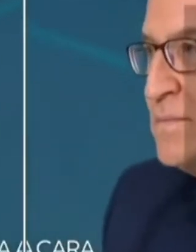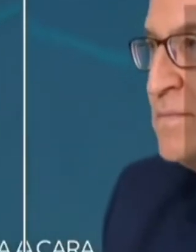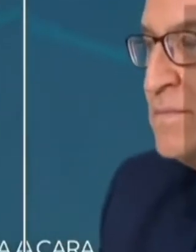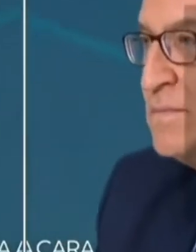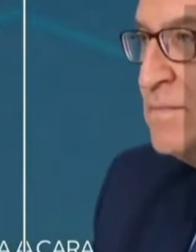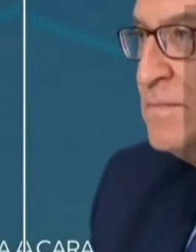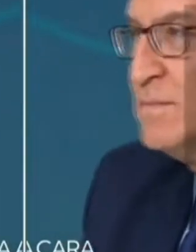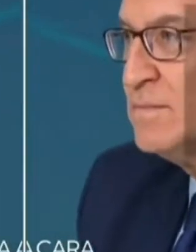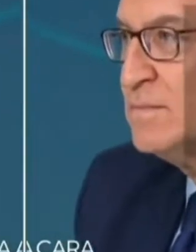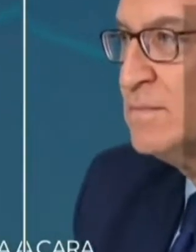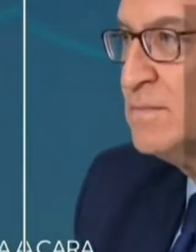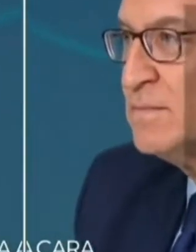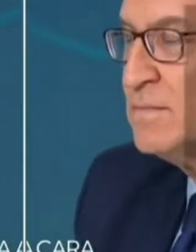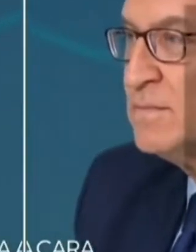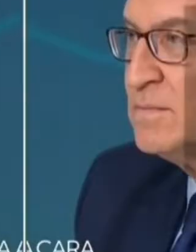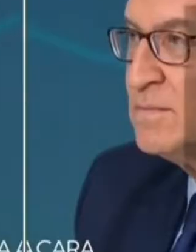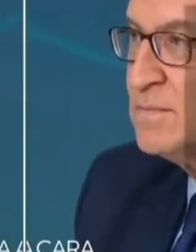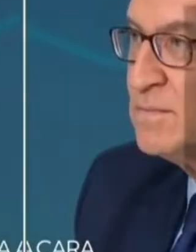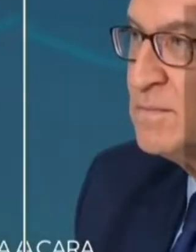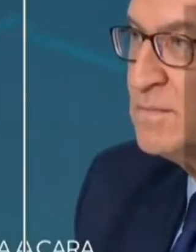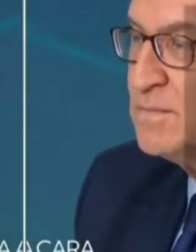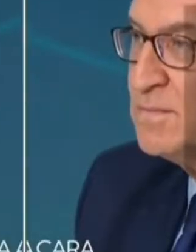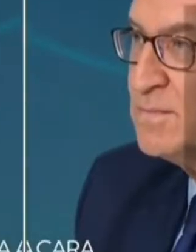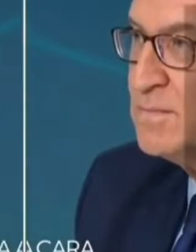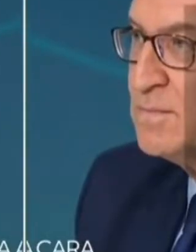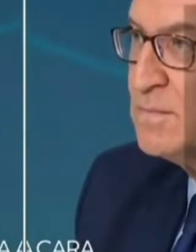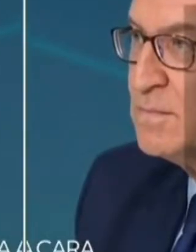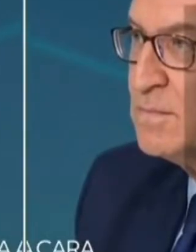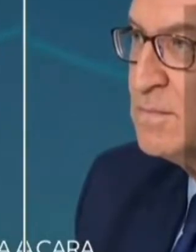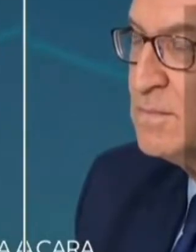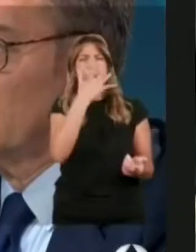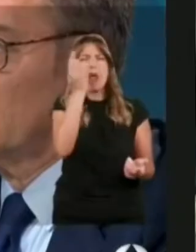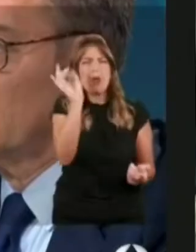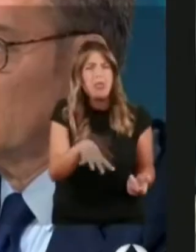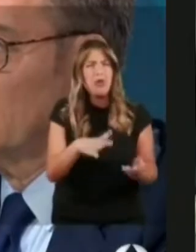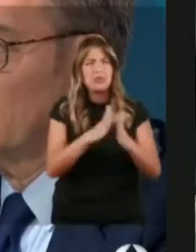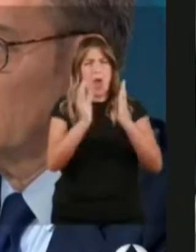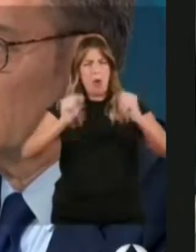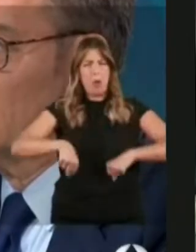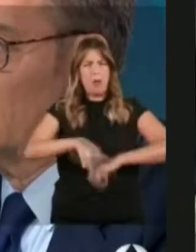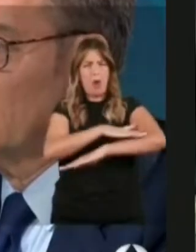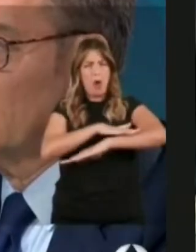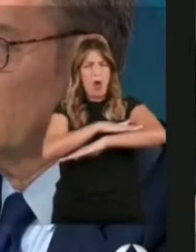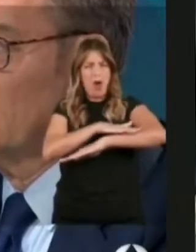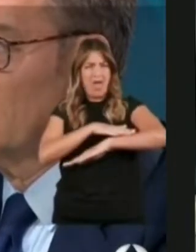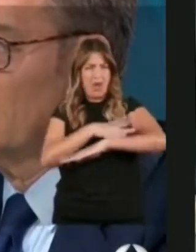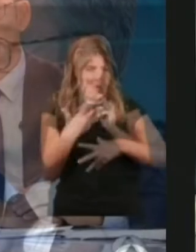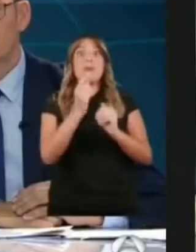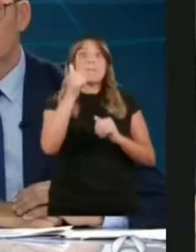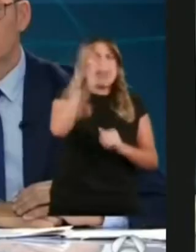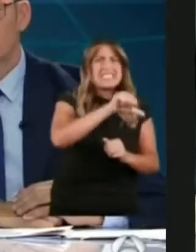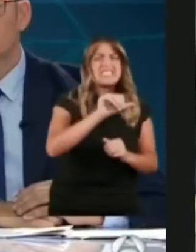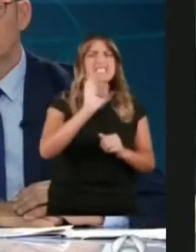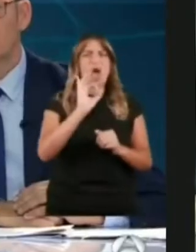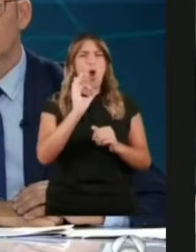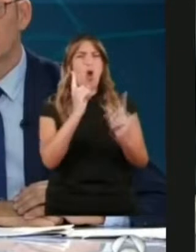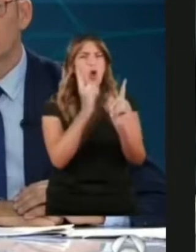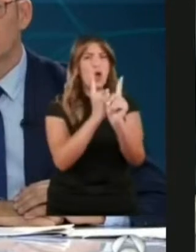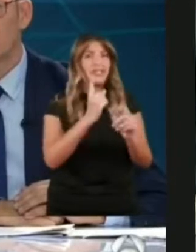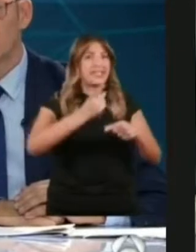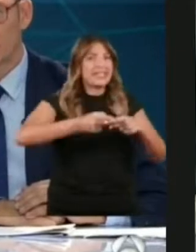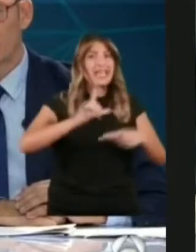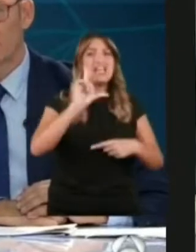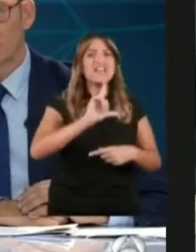Entre otras cosas porque los medios de comunicación en España son muy proclives a las opciones